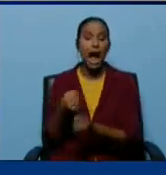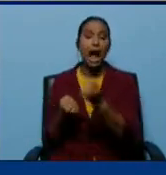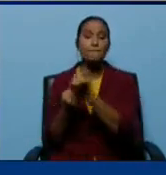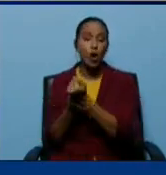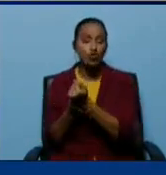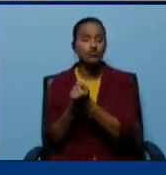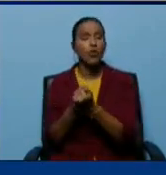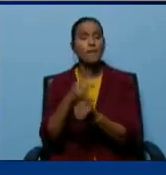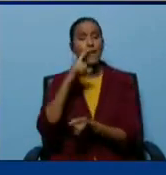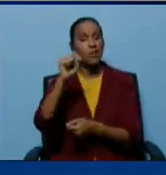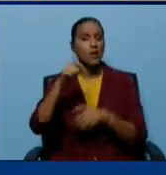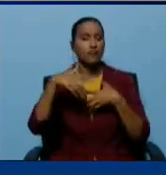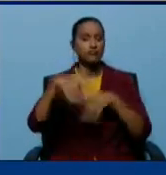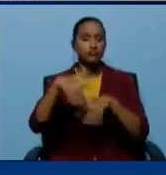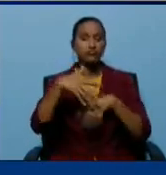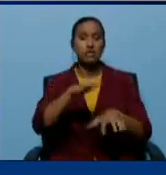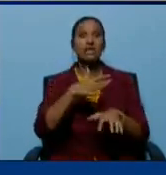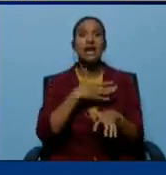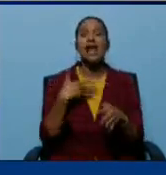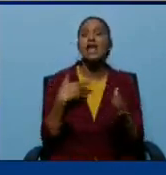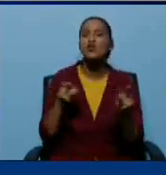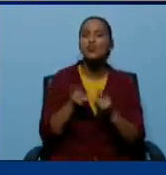de tratar de igualarnos.